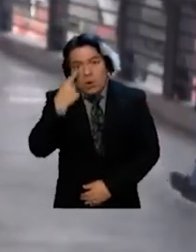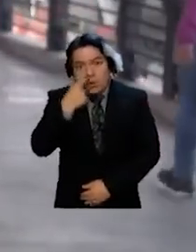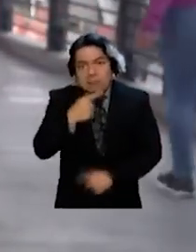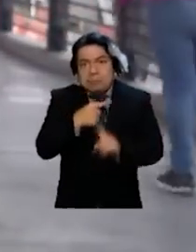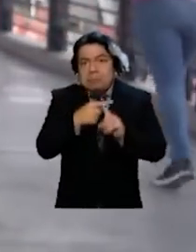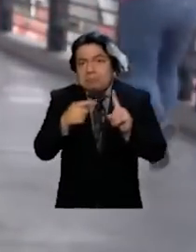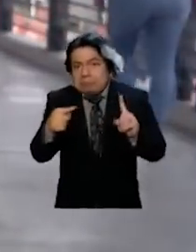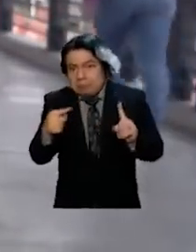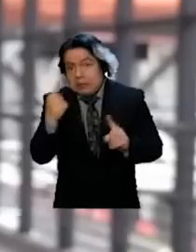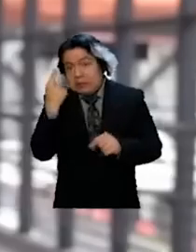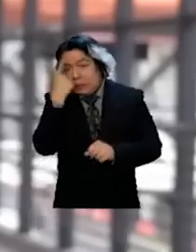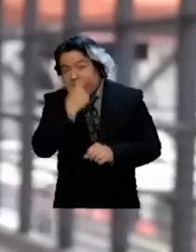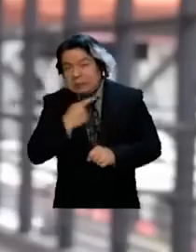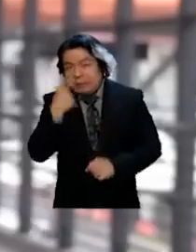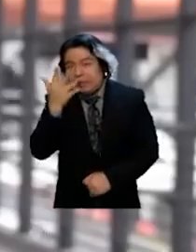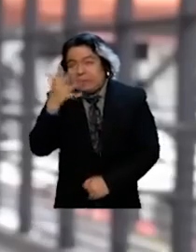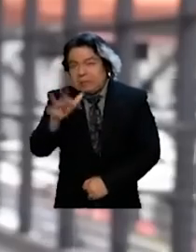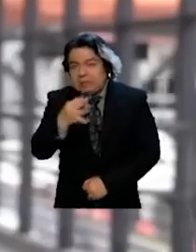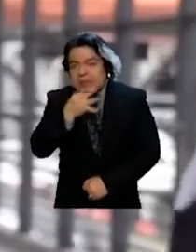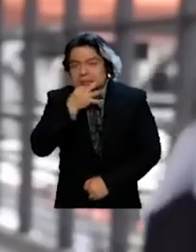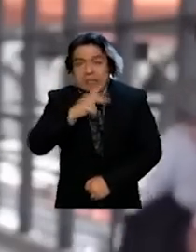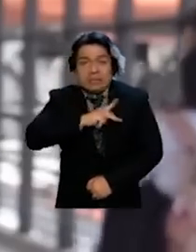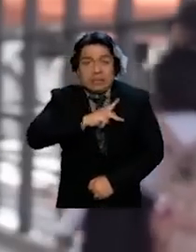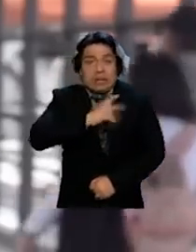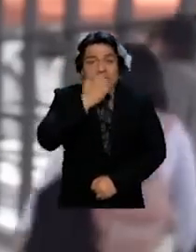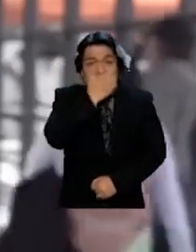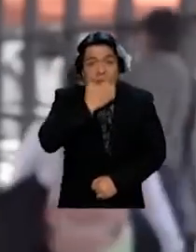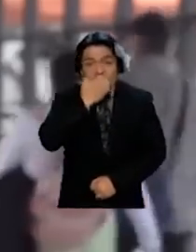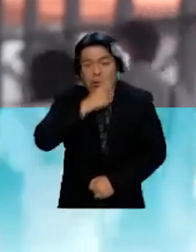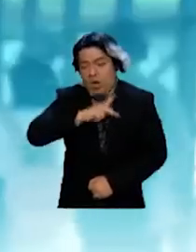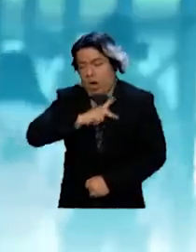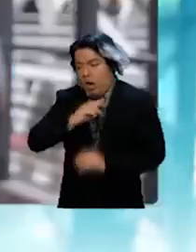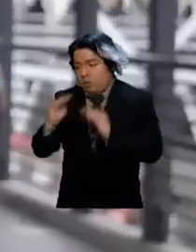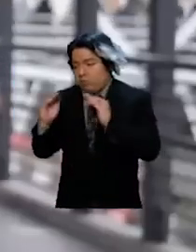poco, 1 hora 10 minutos, de la escuela a mi casa.